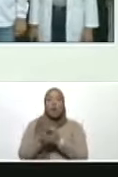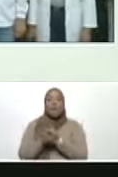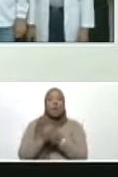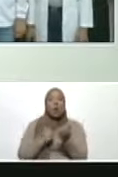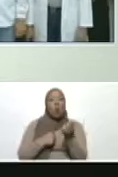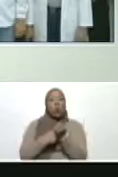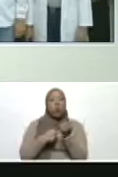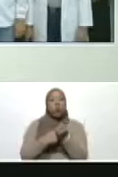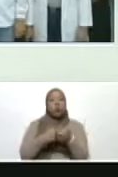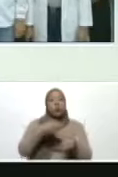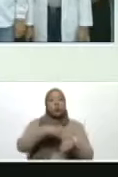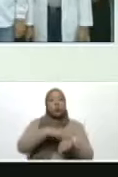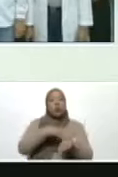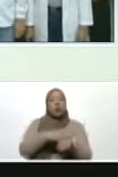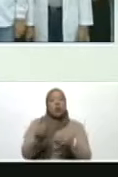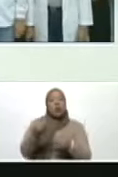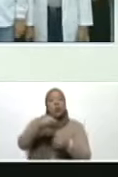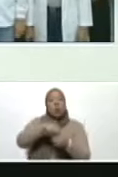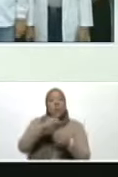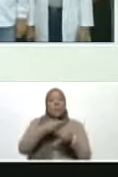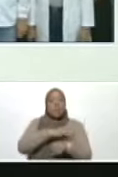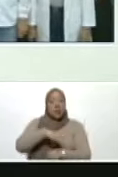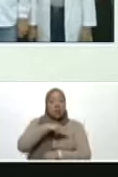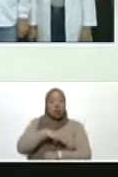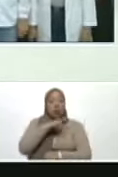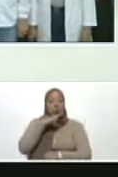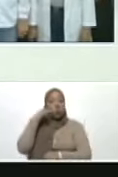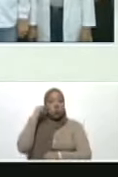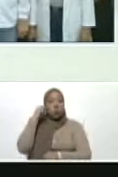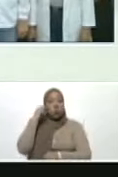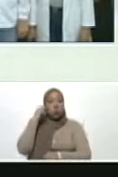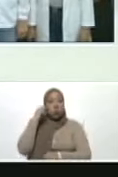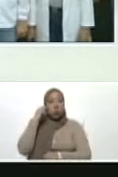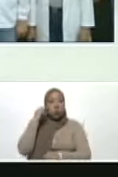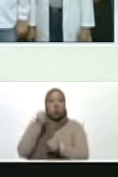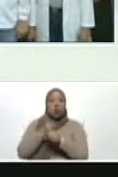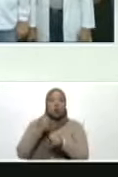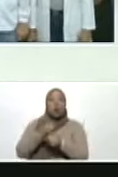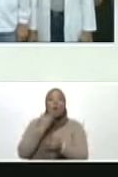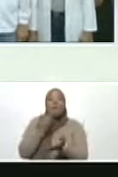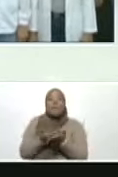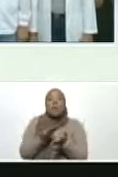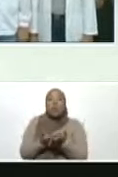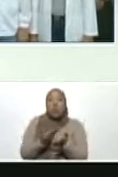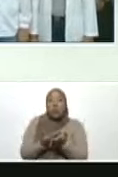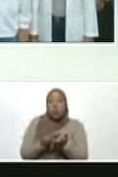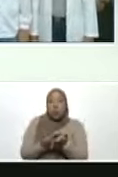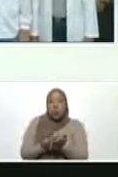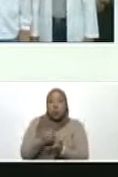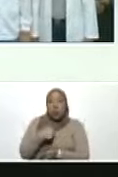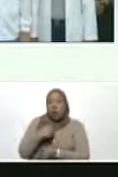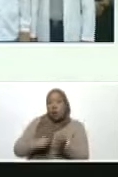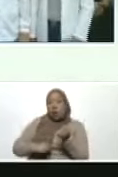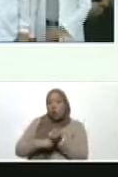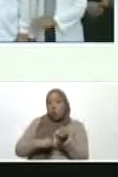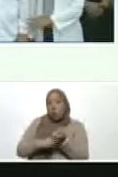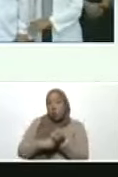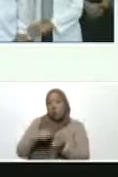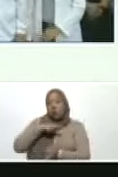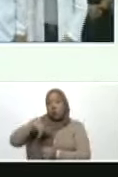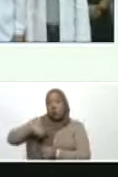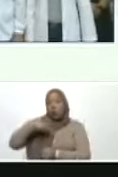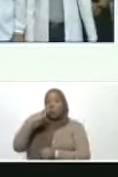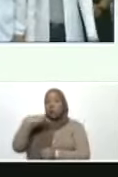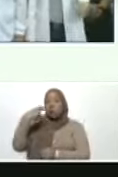los convoquen para que se incorporen a la misión Sonrisa y me hacen llegar las propuestas para yo apoyar al gremio